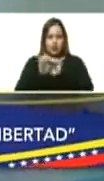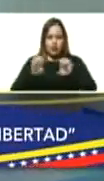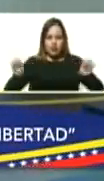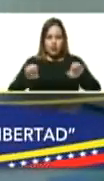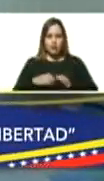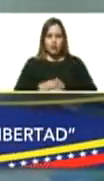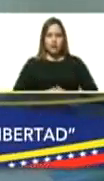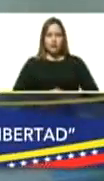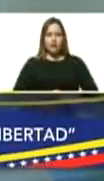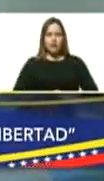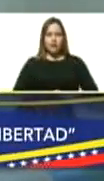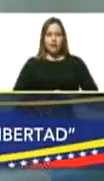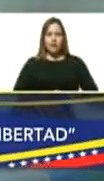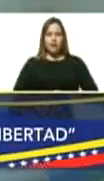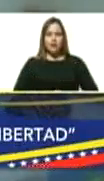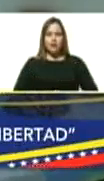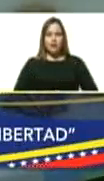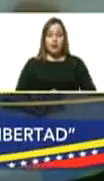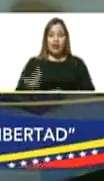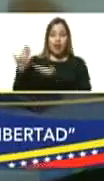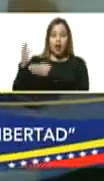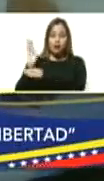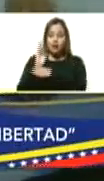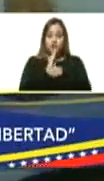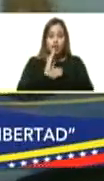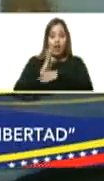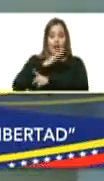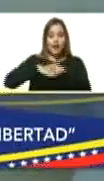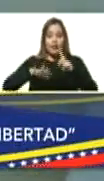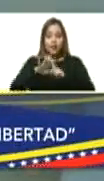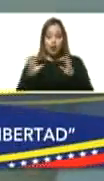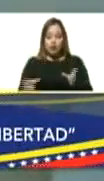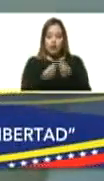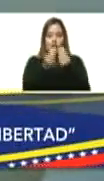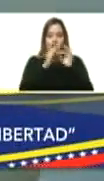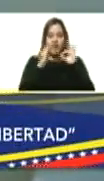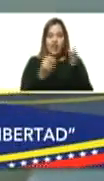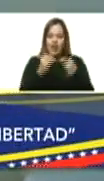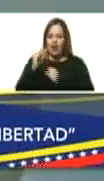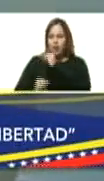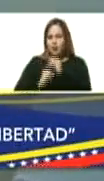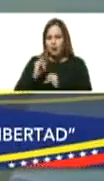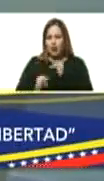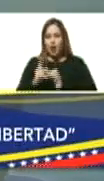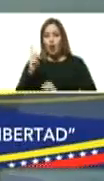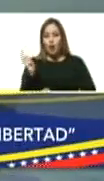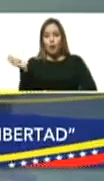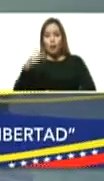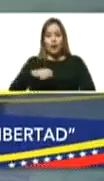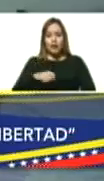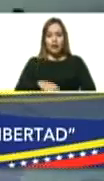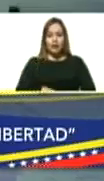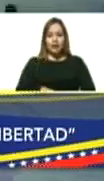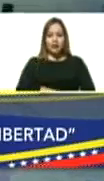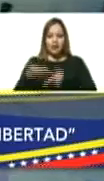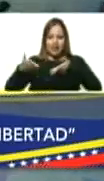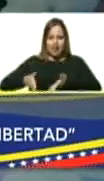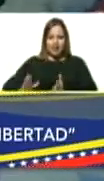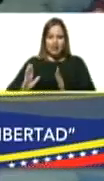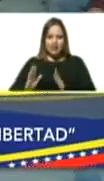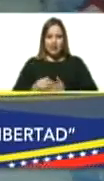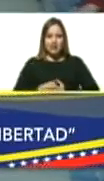Educación. Ella es ambientalista. Aquí está con su familia, aquí está la bebé que tiene apenas un mes de